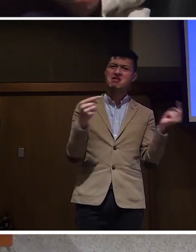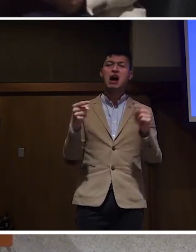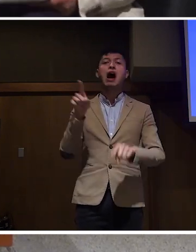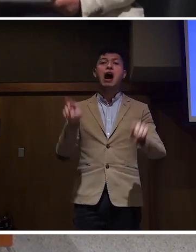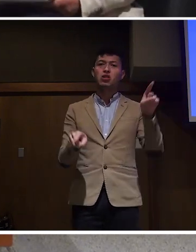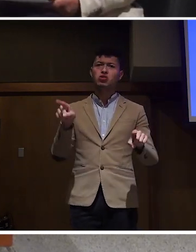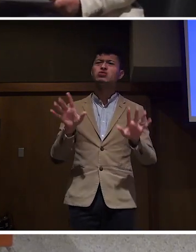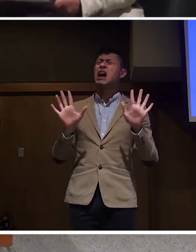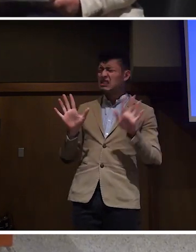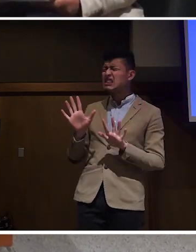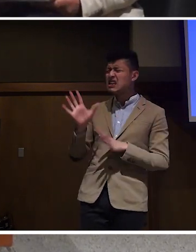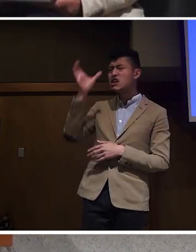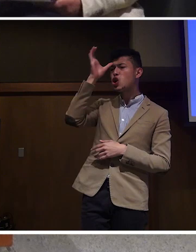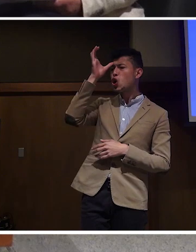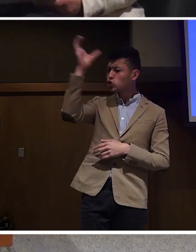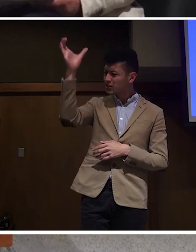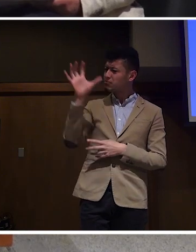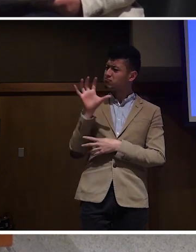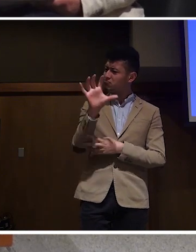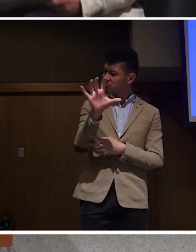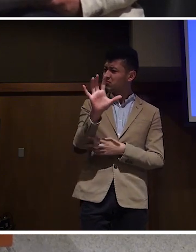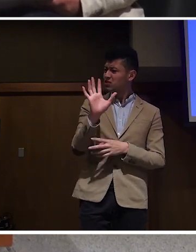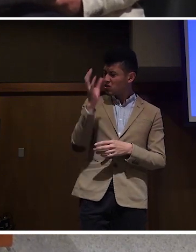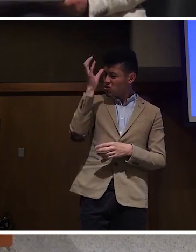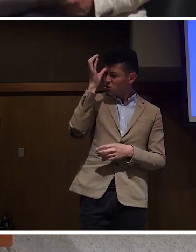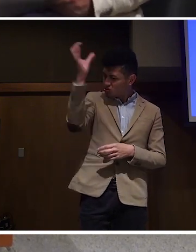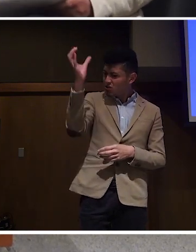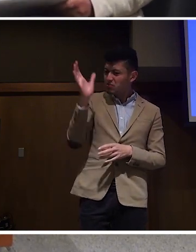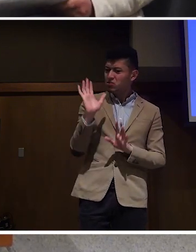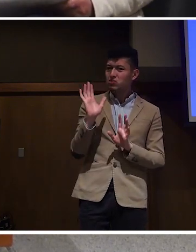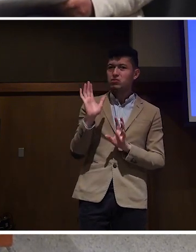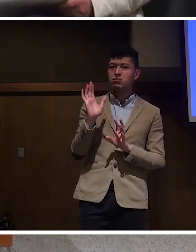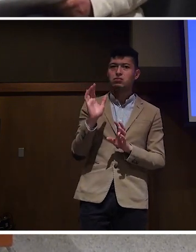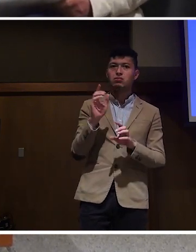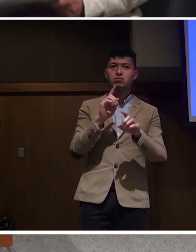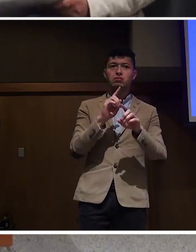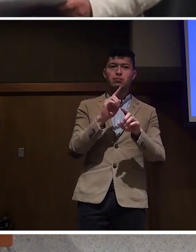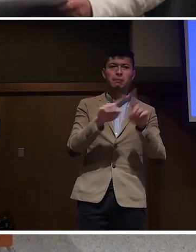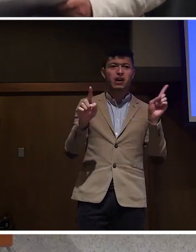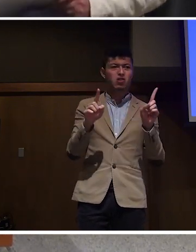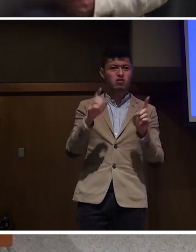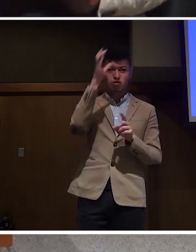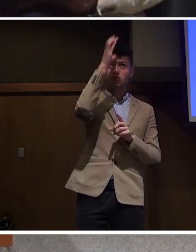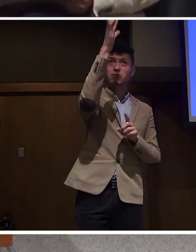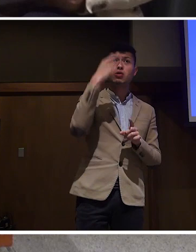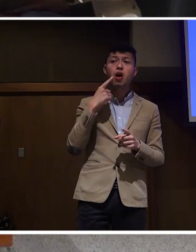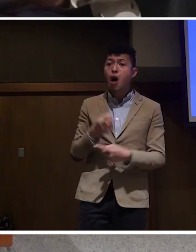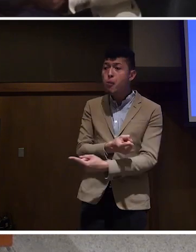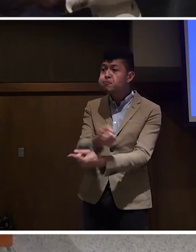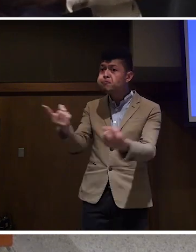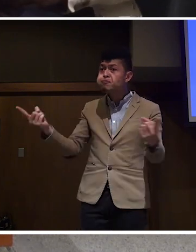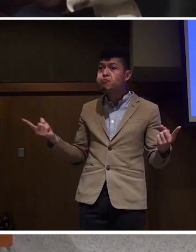aunque existe el concepto, realmente la nación existe solamente como concepto y no en la realidad. Algún